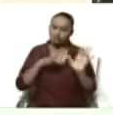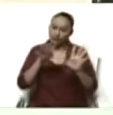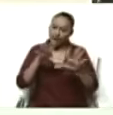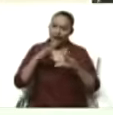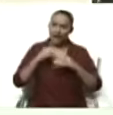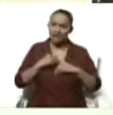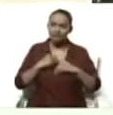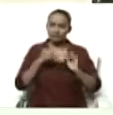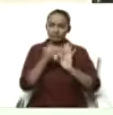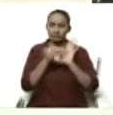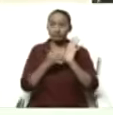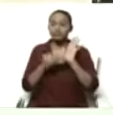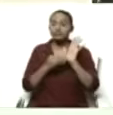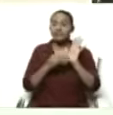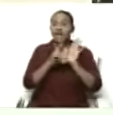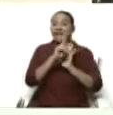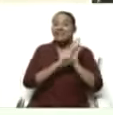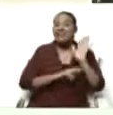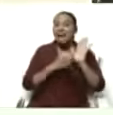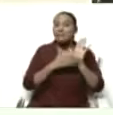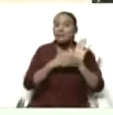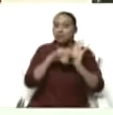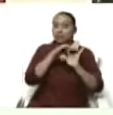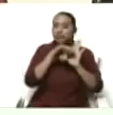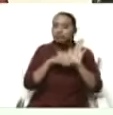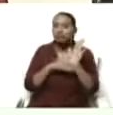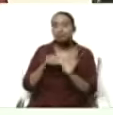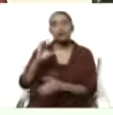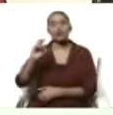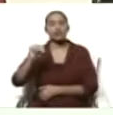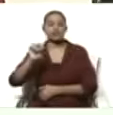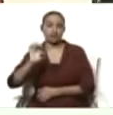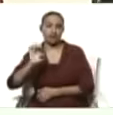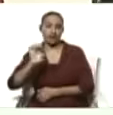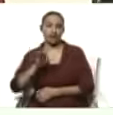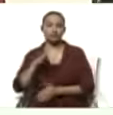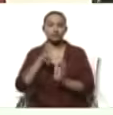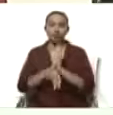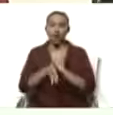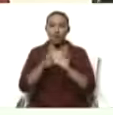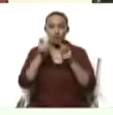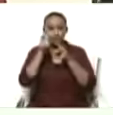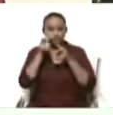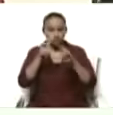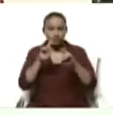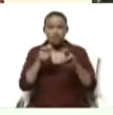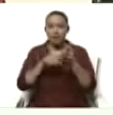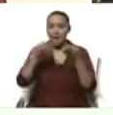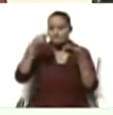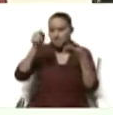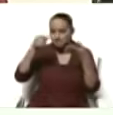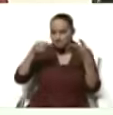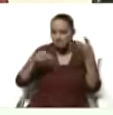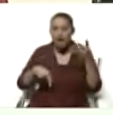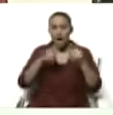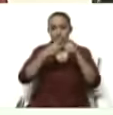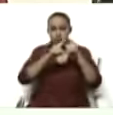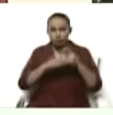establezca el CN el órgano electoral eh baja auditoría baja chequeo